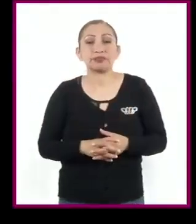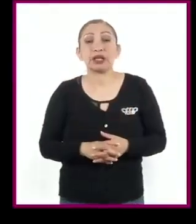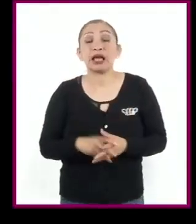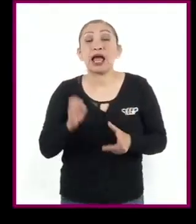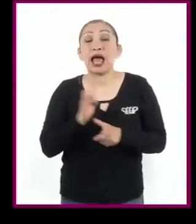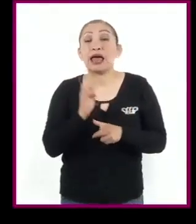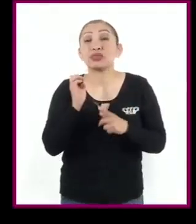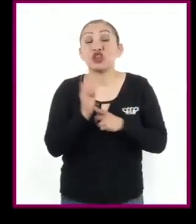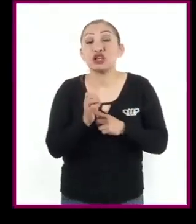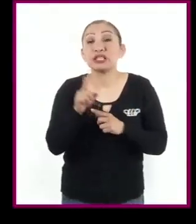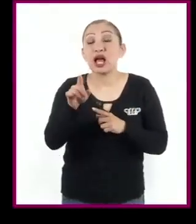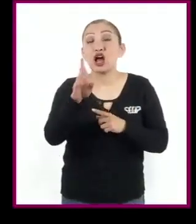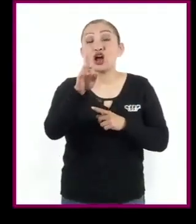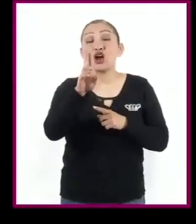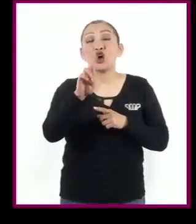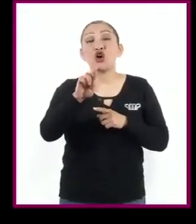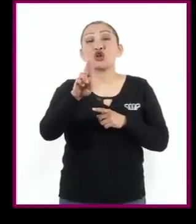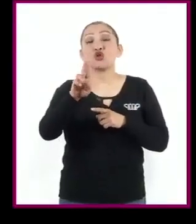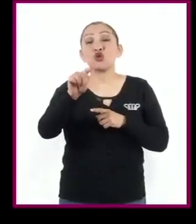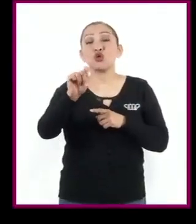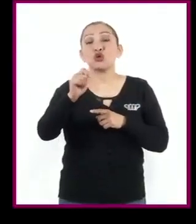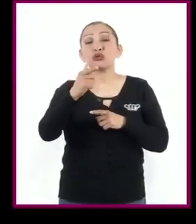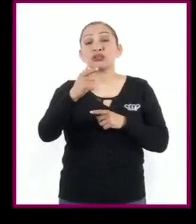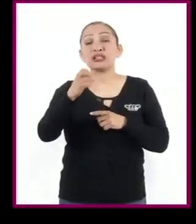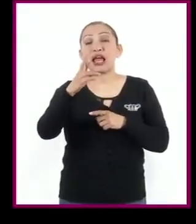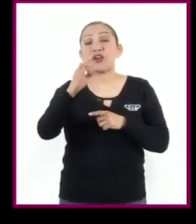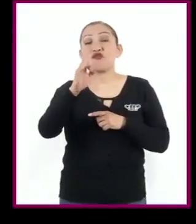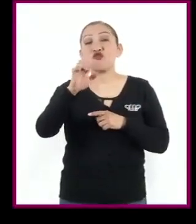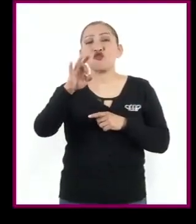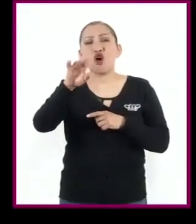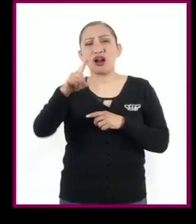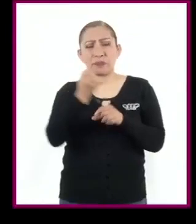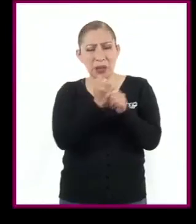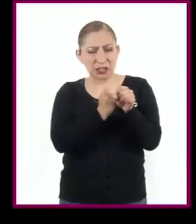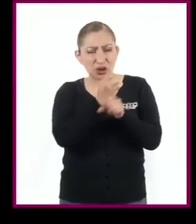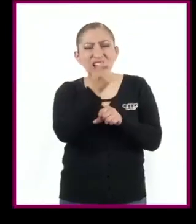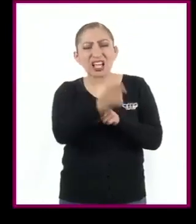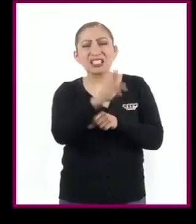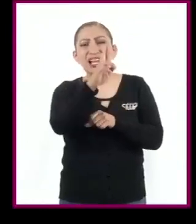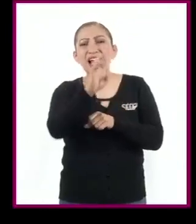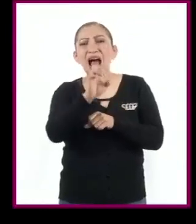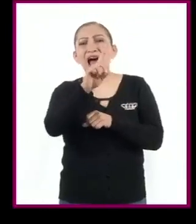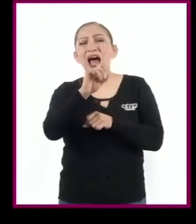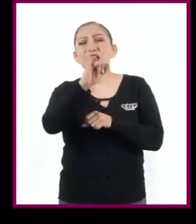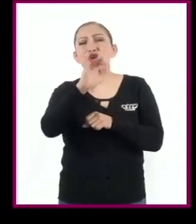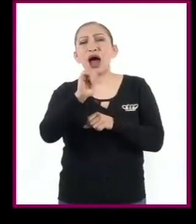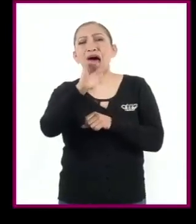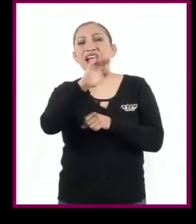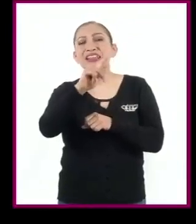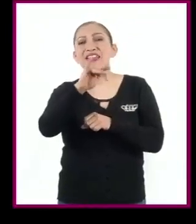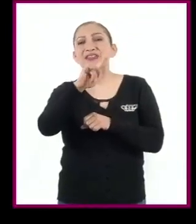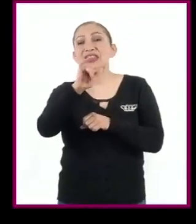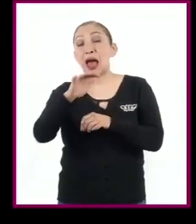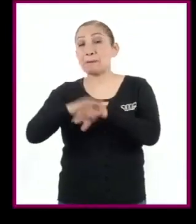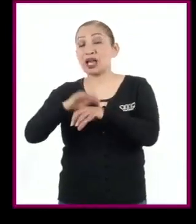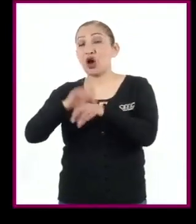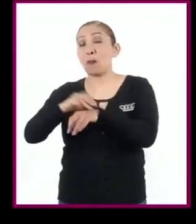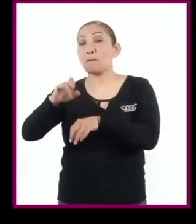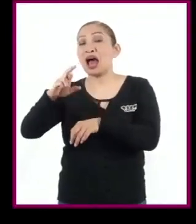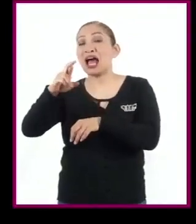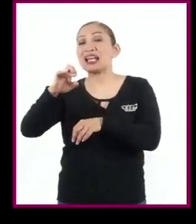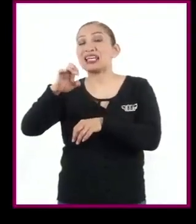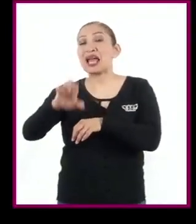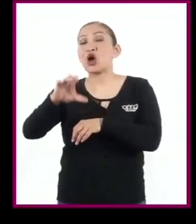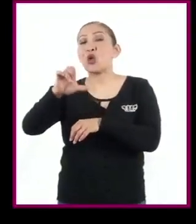ese momento, Rutherford había investigado mucho sobre radioactividad. Era amigo de Marie Curie y de su